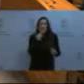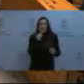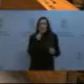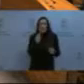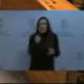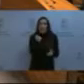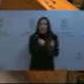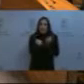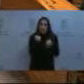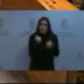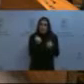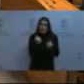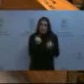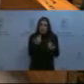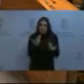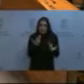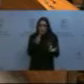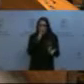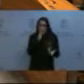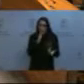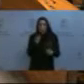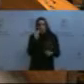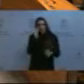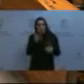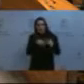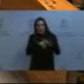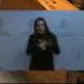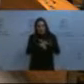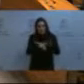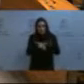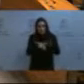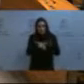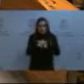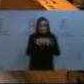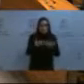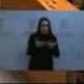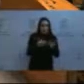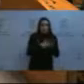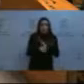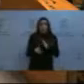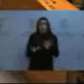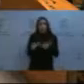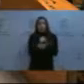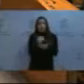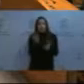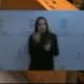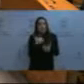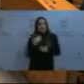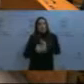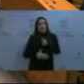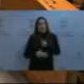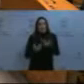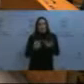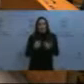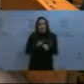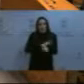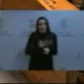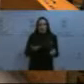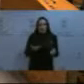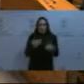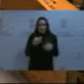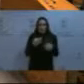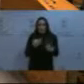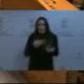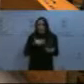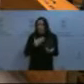económicos ya se sabe que los recursos son escasos para atender las necesidades. Luego ahí hay un condicionante serio y seguramente muchísimos